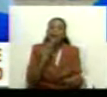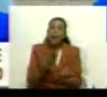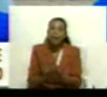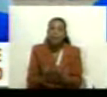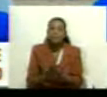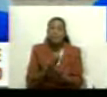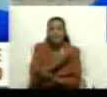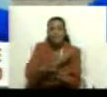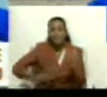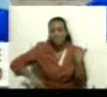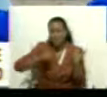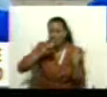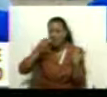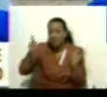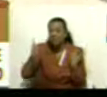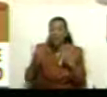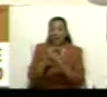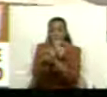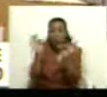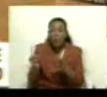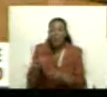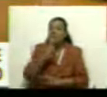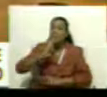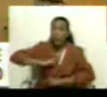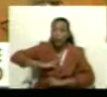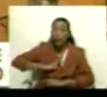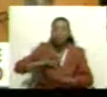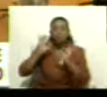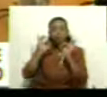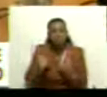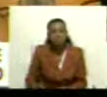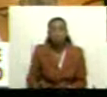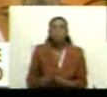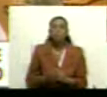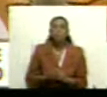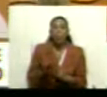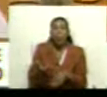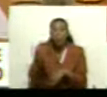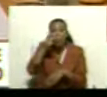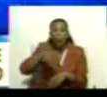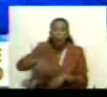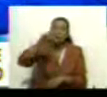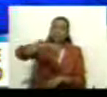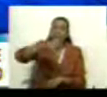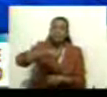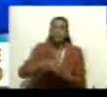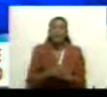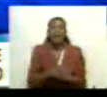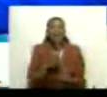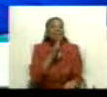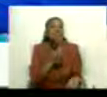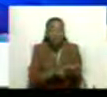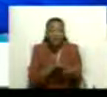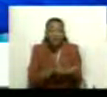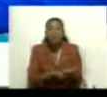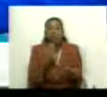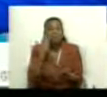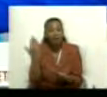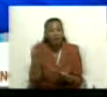señor Presidente de la República por darnos respuesta oportuna cuando el pueblo lo necesita. De verdad que nosotros